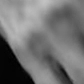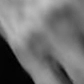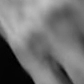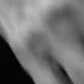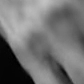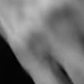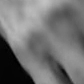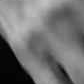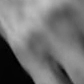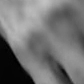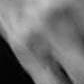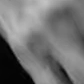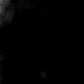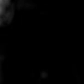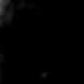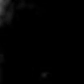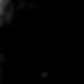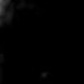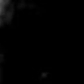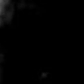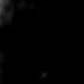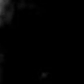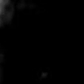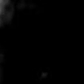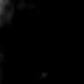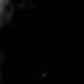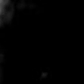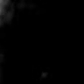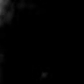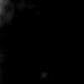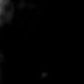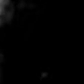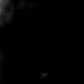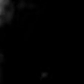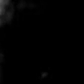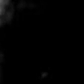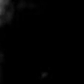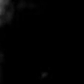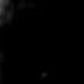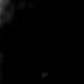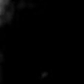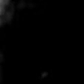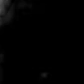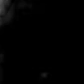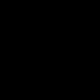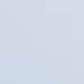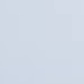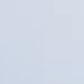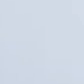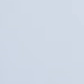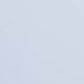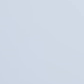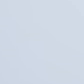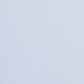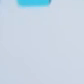la sangre hallada en el cuchillo del puestero no pertenece al ADN de Santiago Maldonado. Es